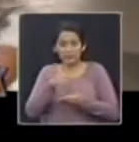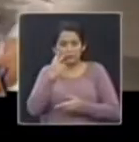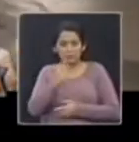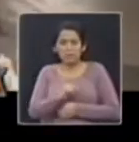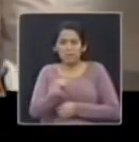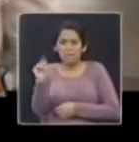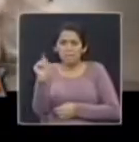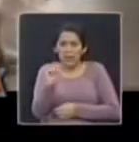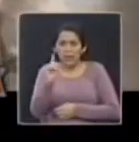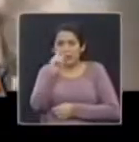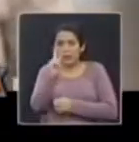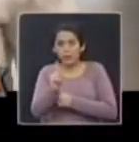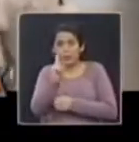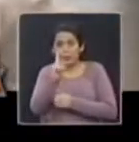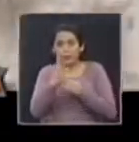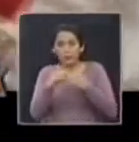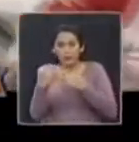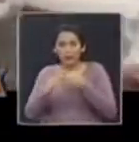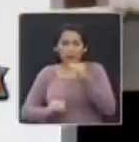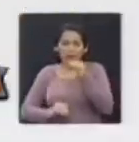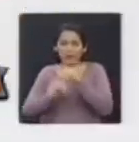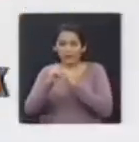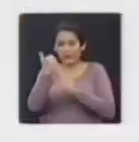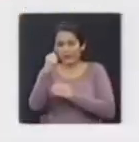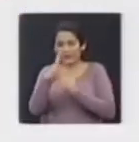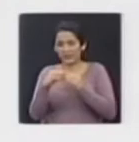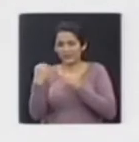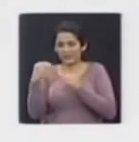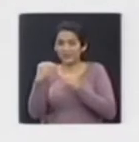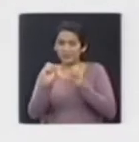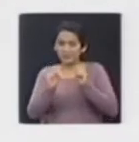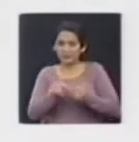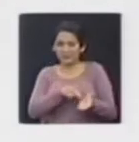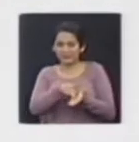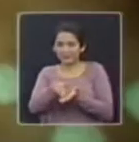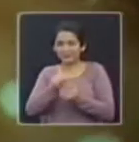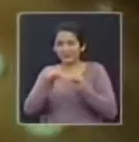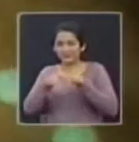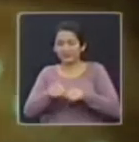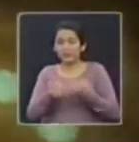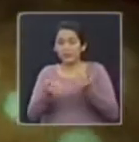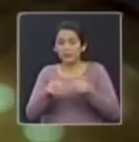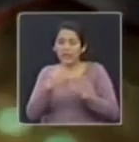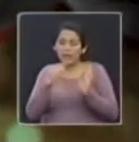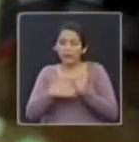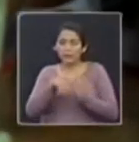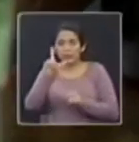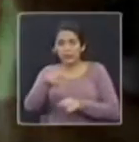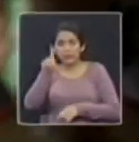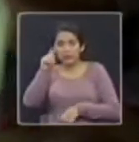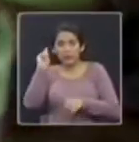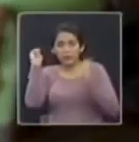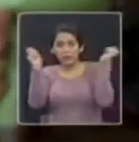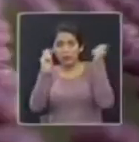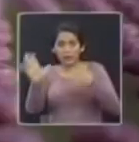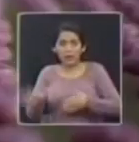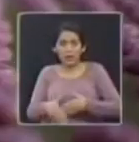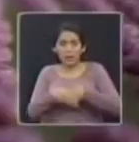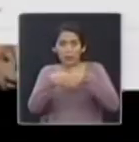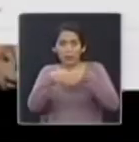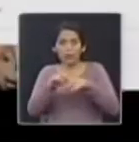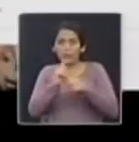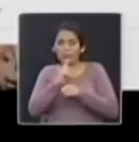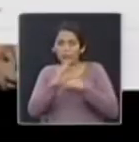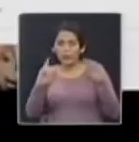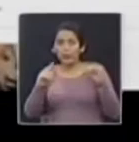desde $1 hasta $10. Chocolat atiende también bajo pedido para eventos grandes como matrimonios y cumpleaños.